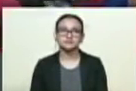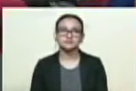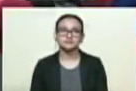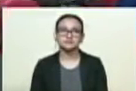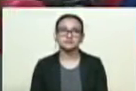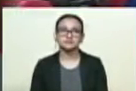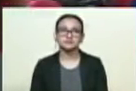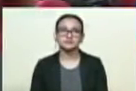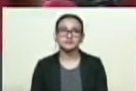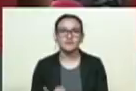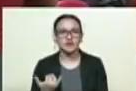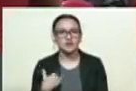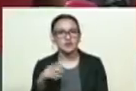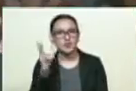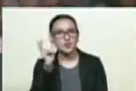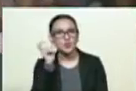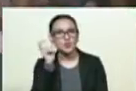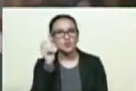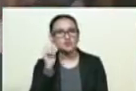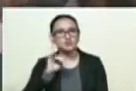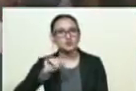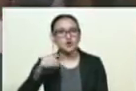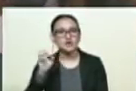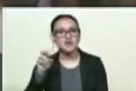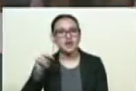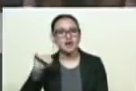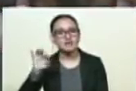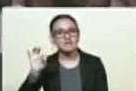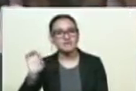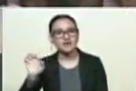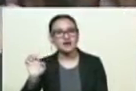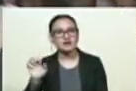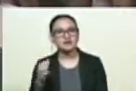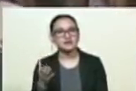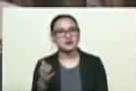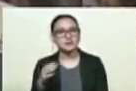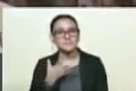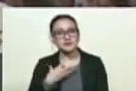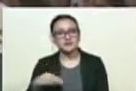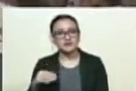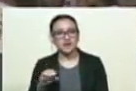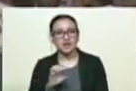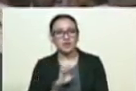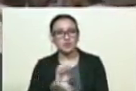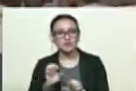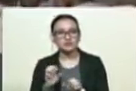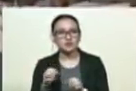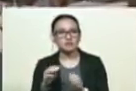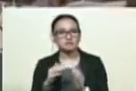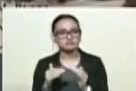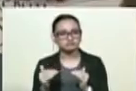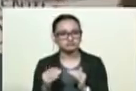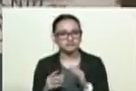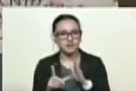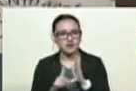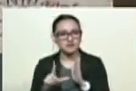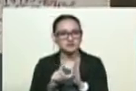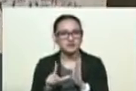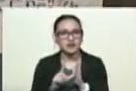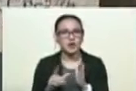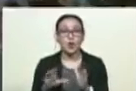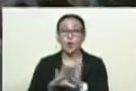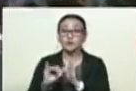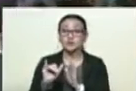una Jennifer Garbet, presidenta de la Federación de Educación Media, o escucho a un constituyente de 19